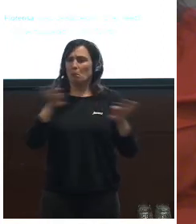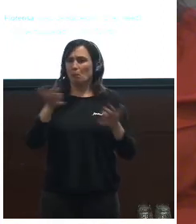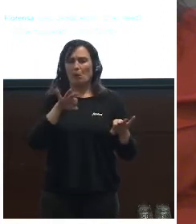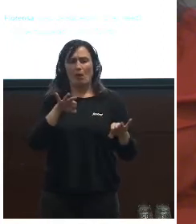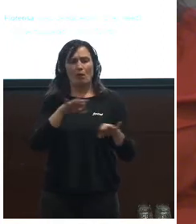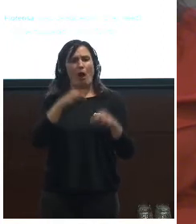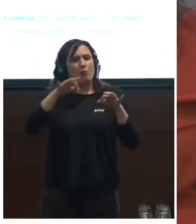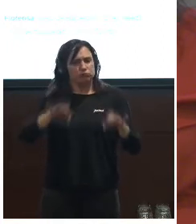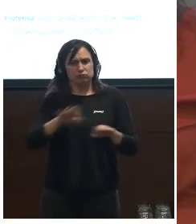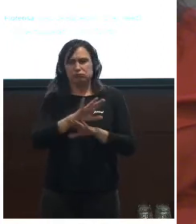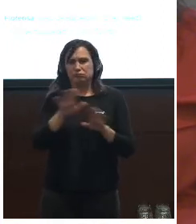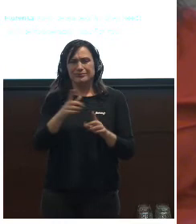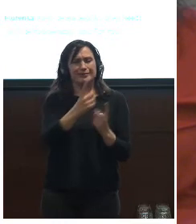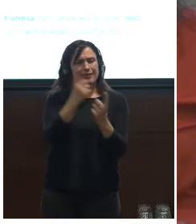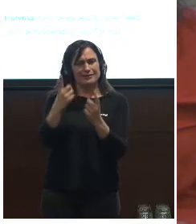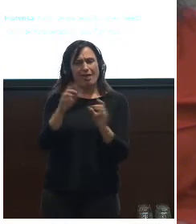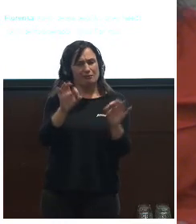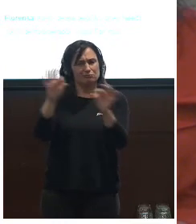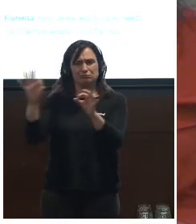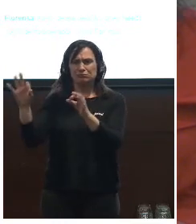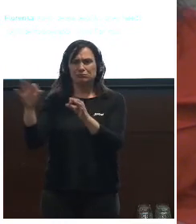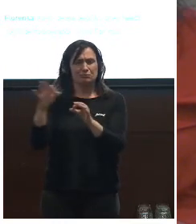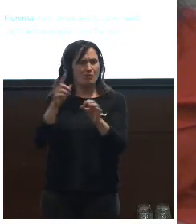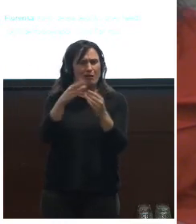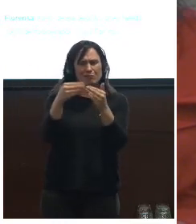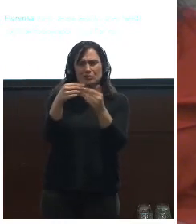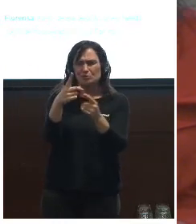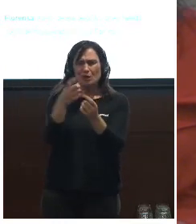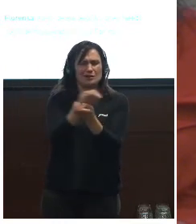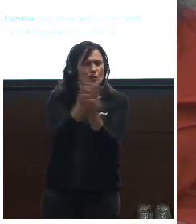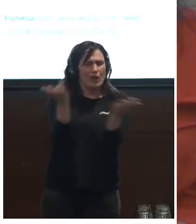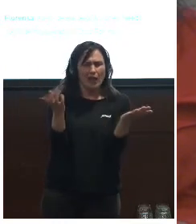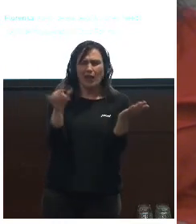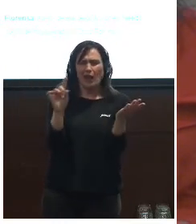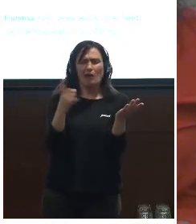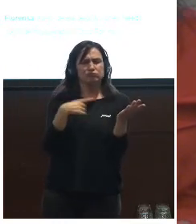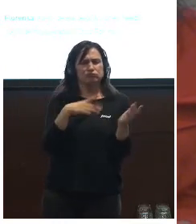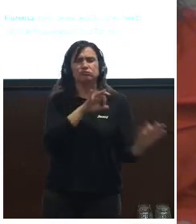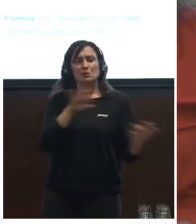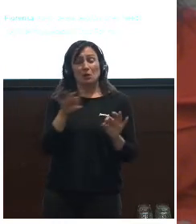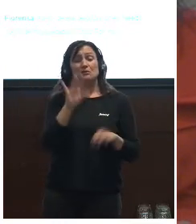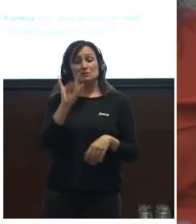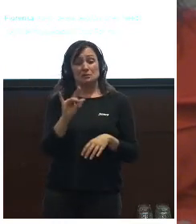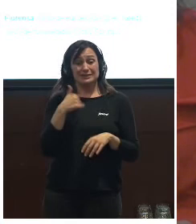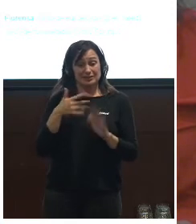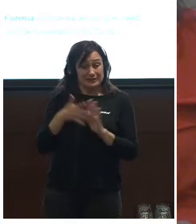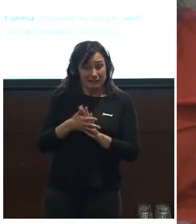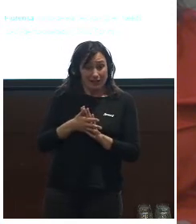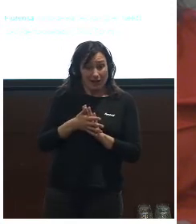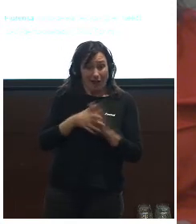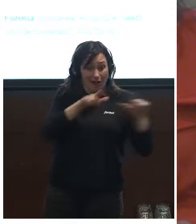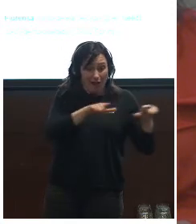recibir todo tipo de pasajeros. Si eso significa tener cuatro cabinas